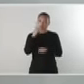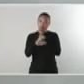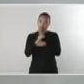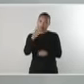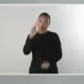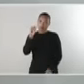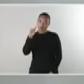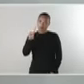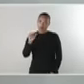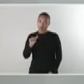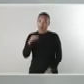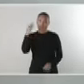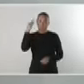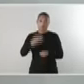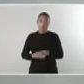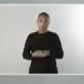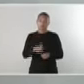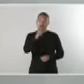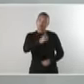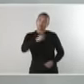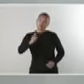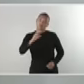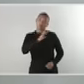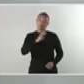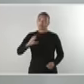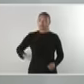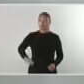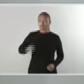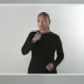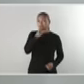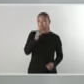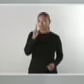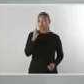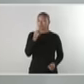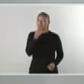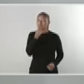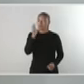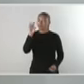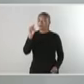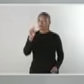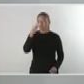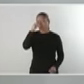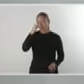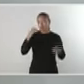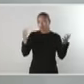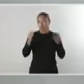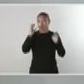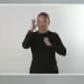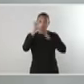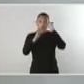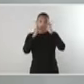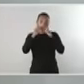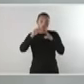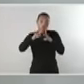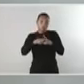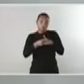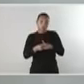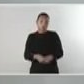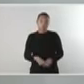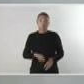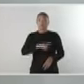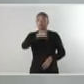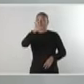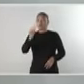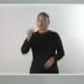ronda donde cada uno de los candidatos ha tomado dos minutos treinta segundos para hacer una exposición inicial vamos